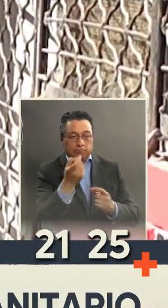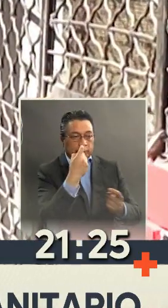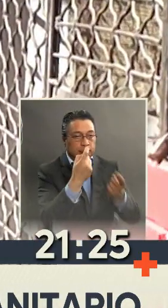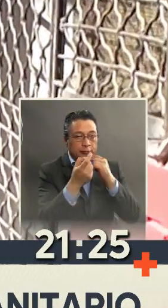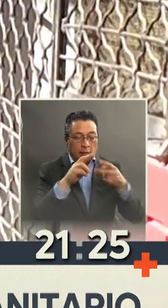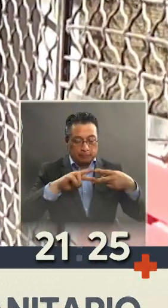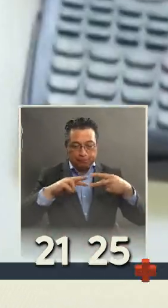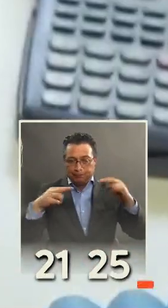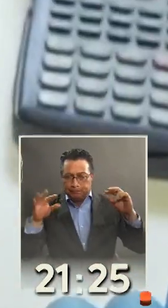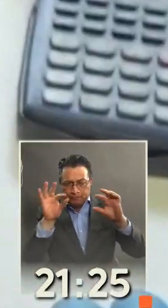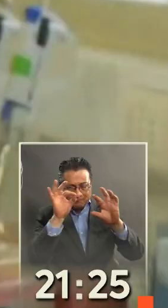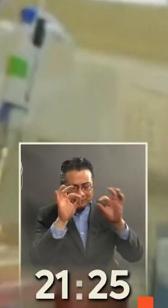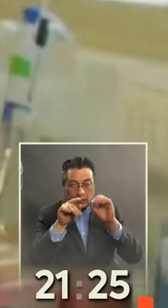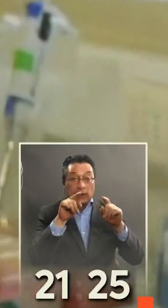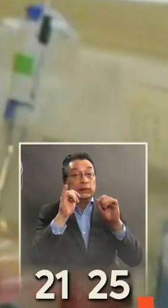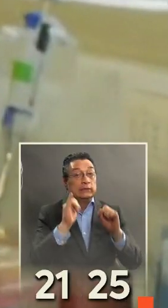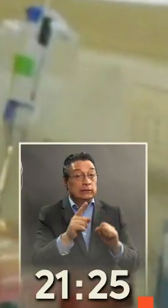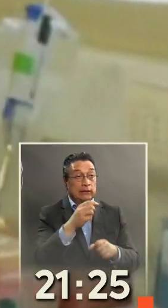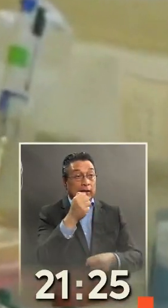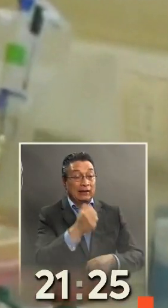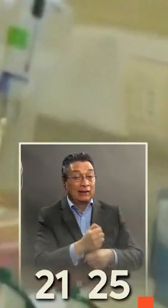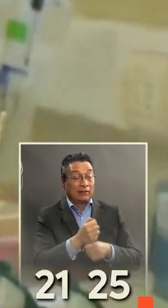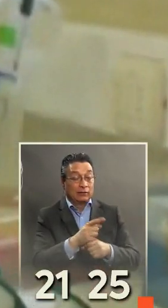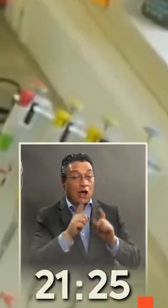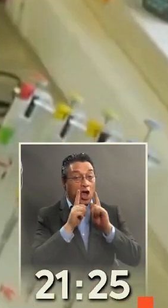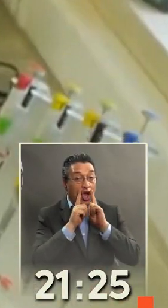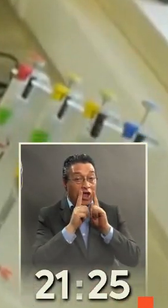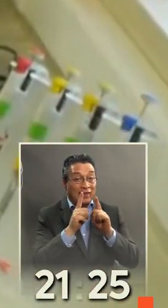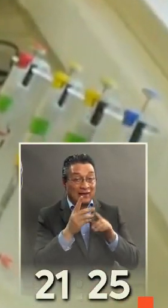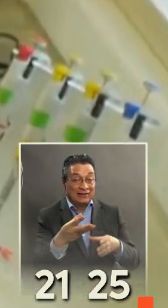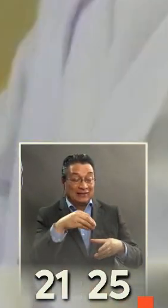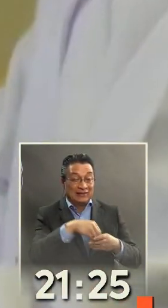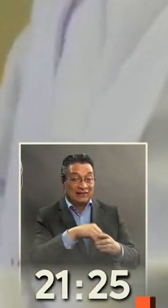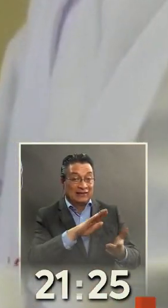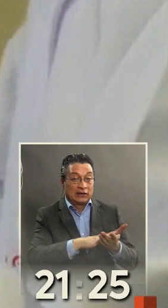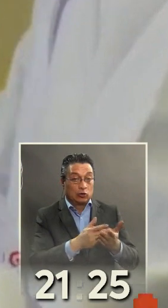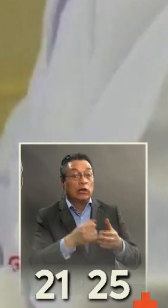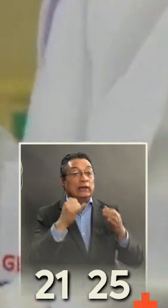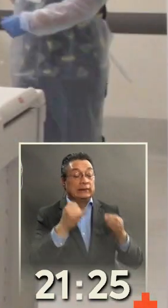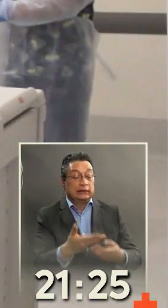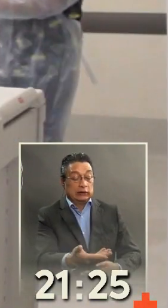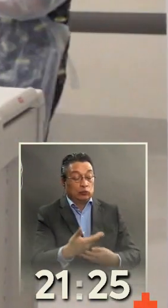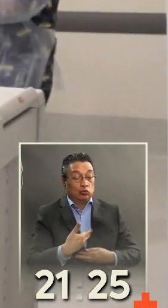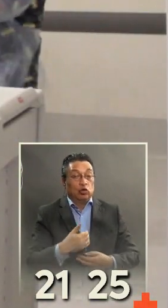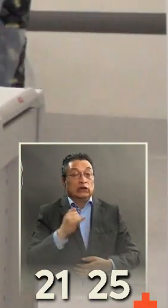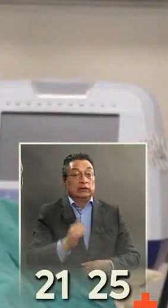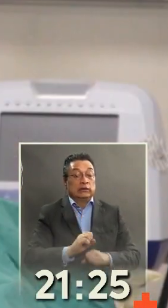genómica para saber si el trabajador de la residencia sanitaria es efectivamente positivo